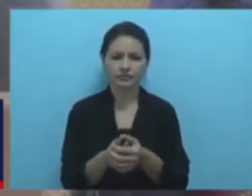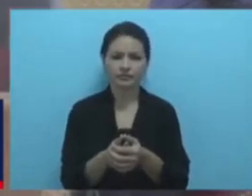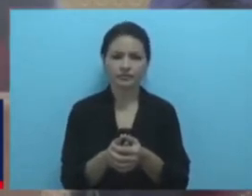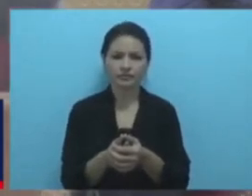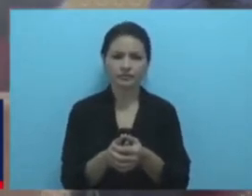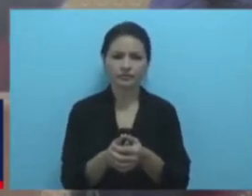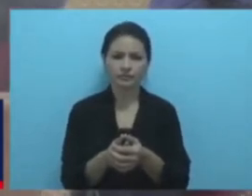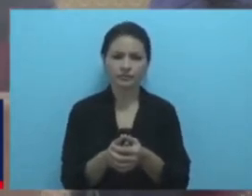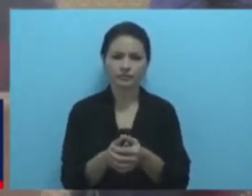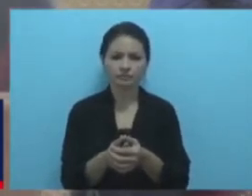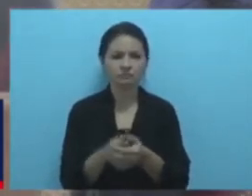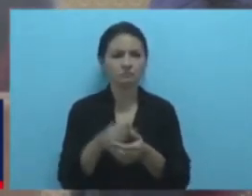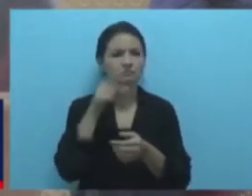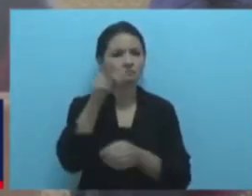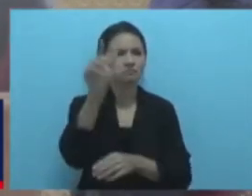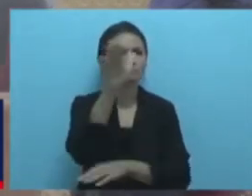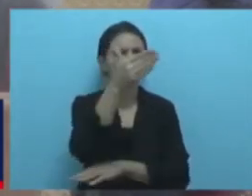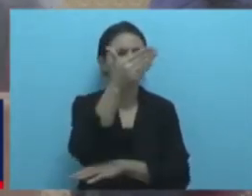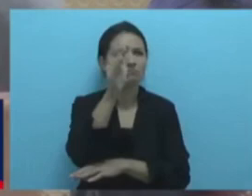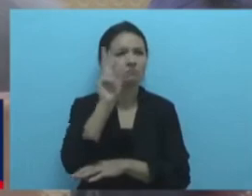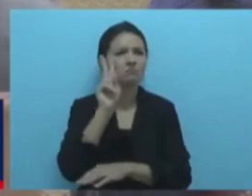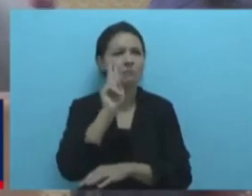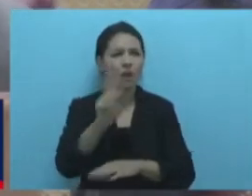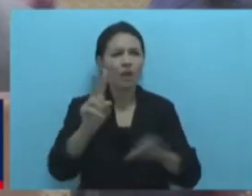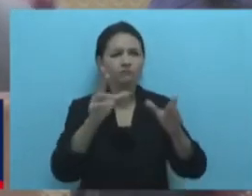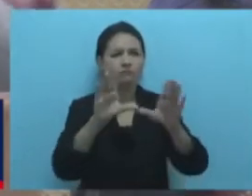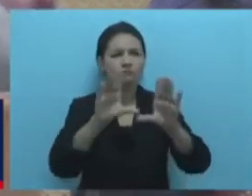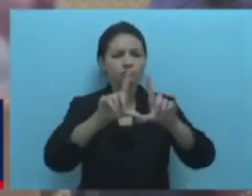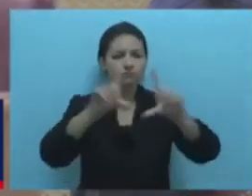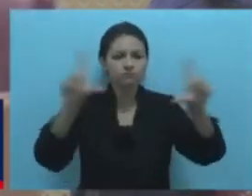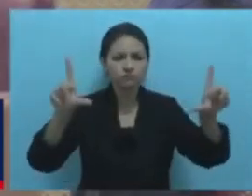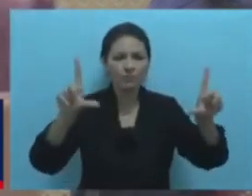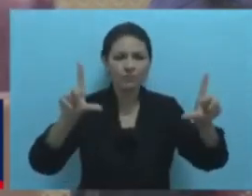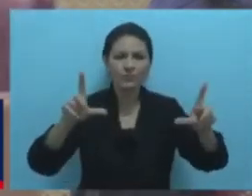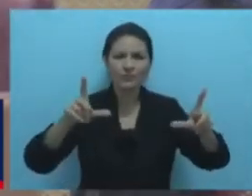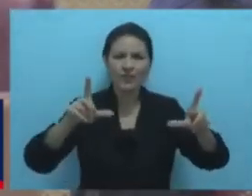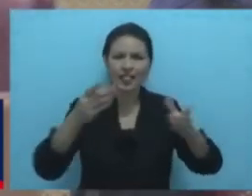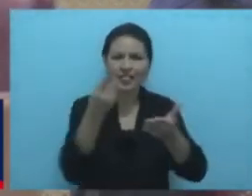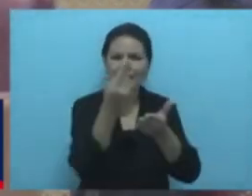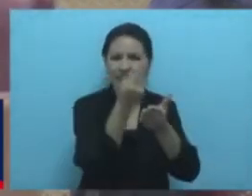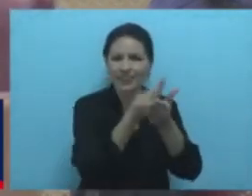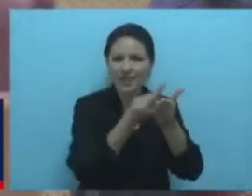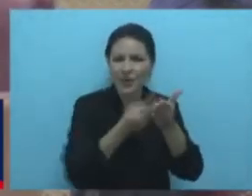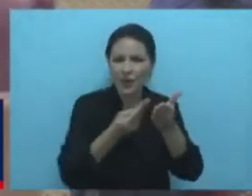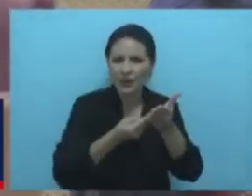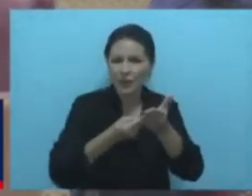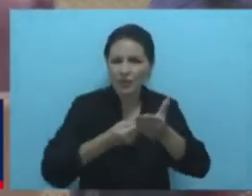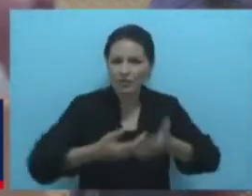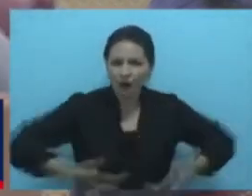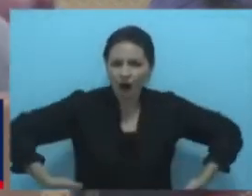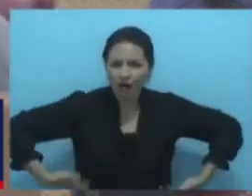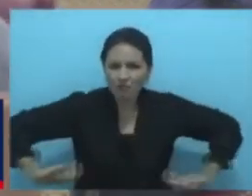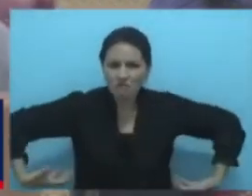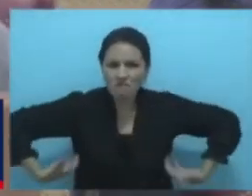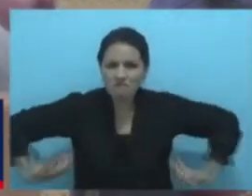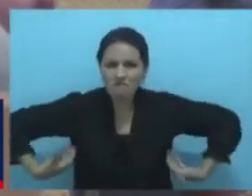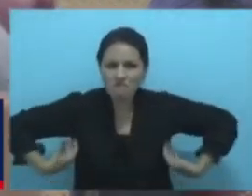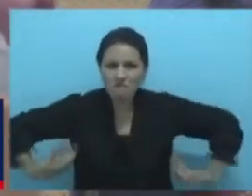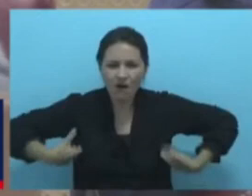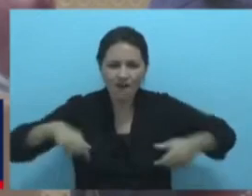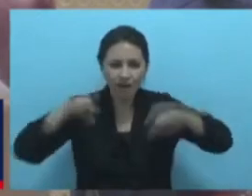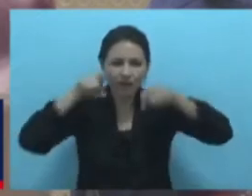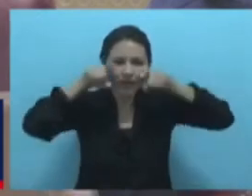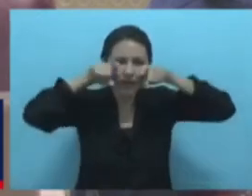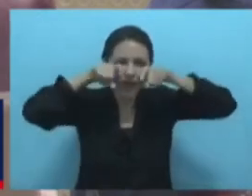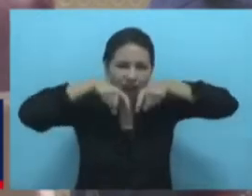aparecía en primera imagen un mono con los colmillos desafiantes con un par